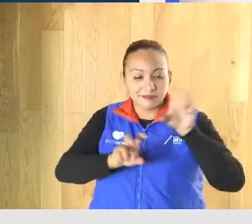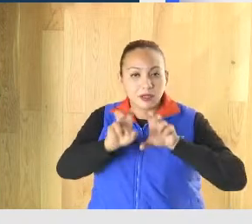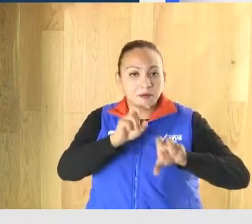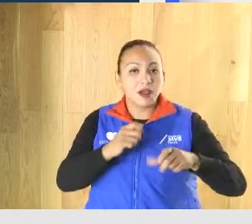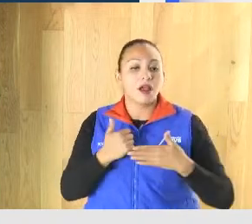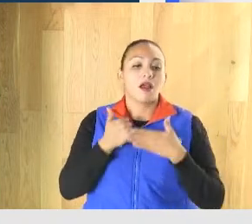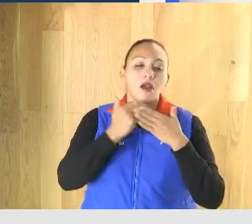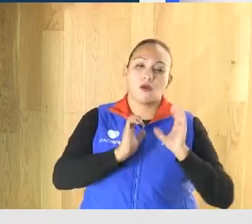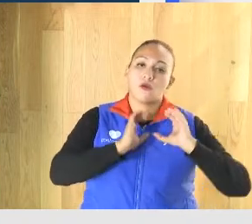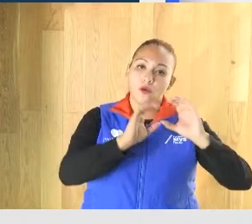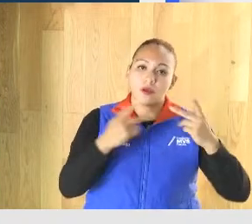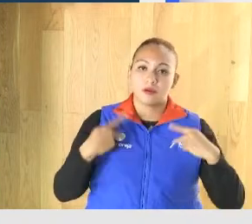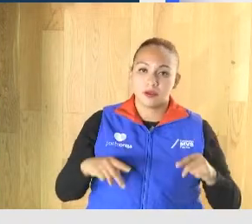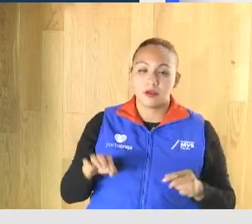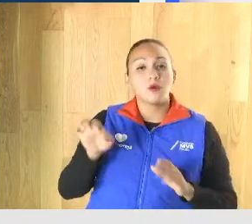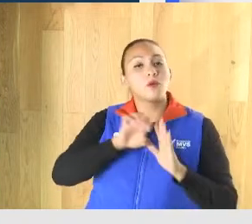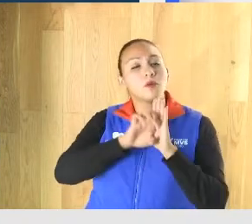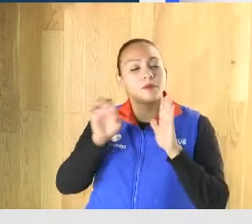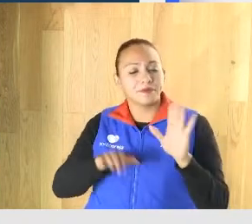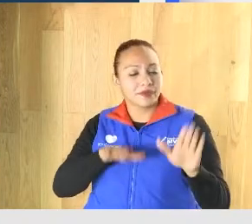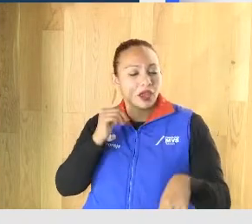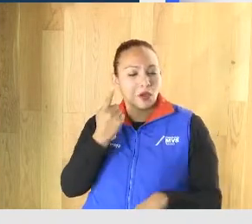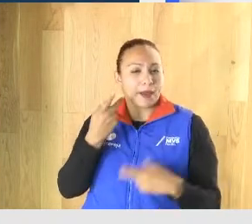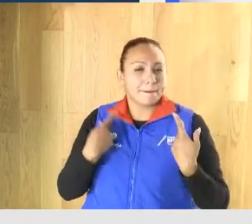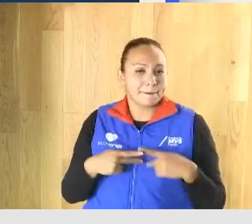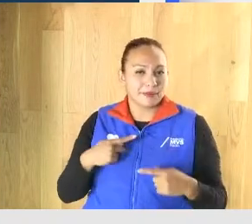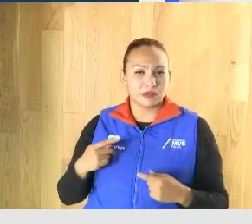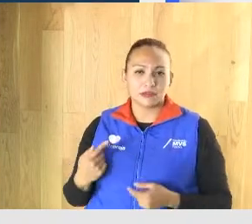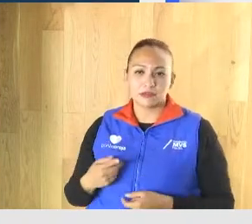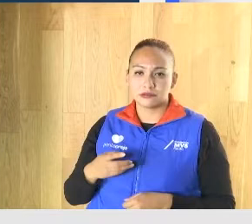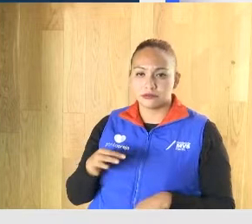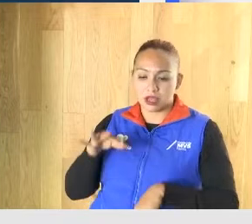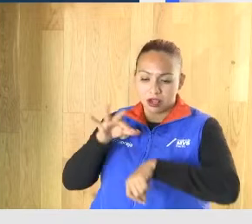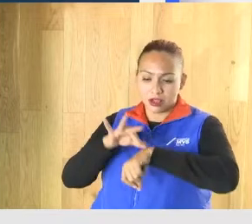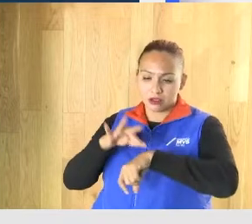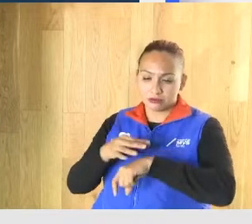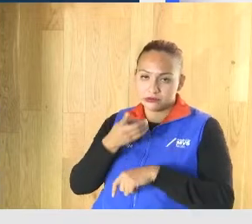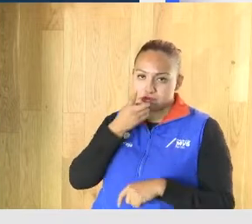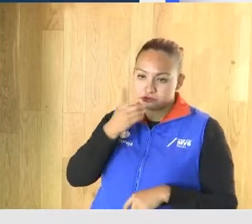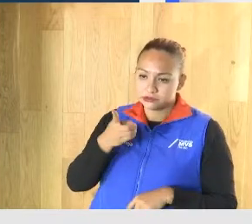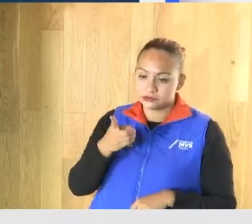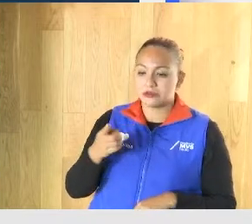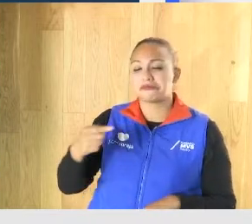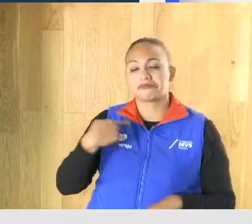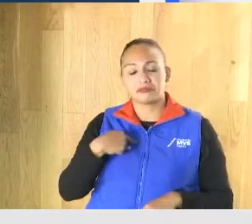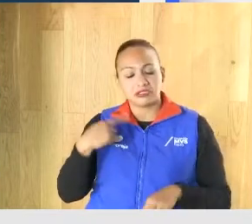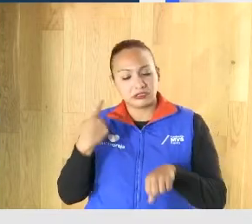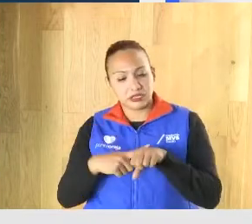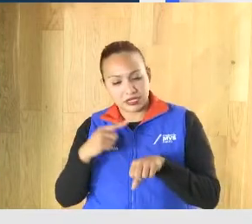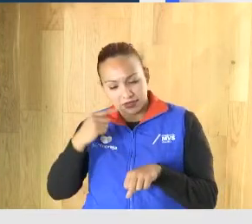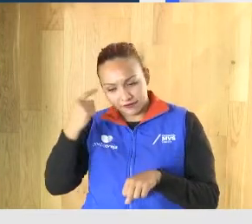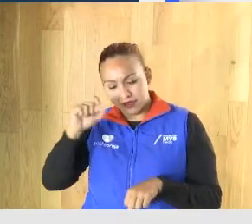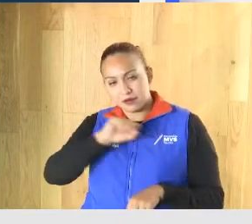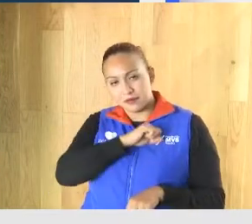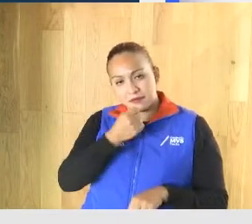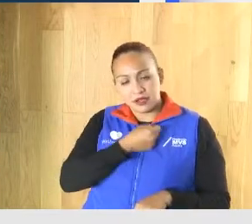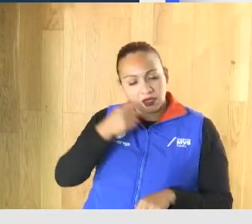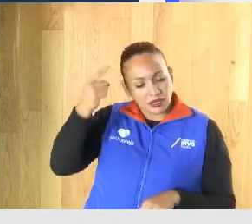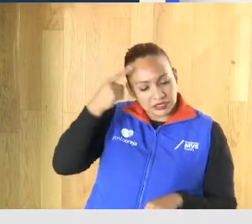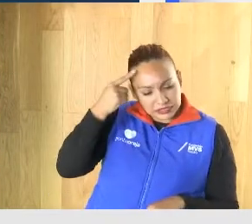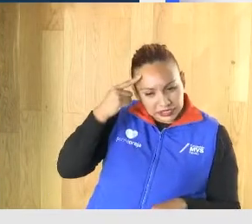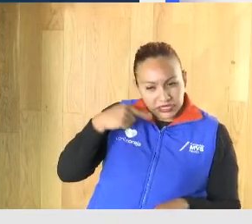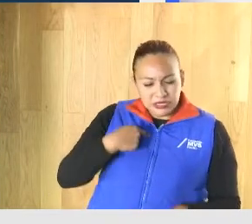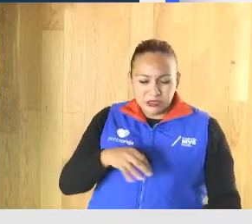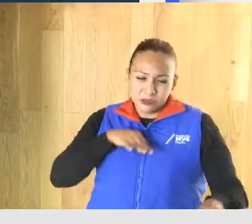Claramente, una persona con problemas de salud mental, pues desde luego no es alguien que pueda dar todo de sí en el trabajo, ¿no?